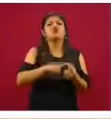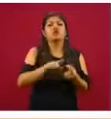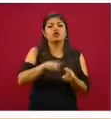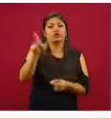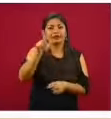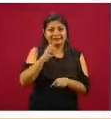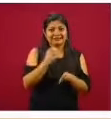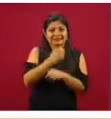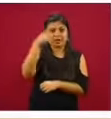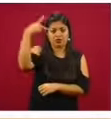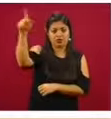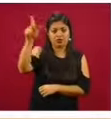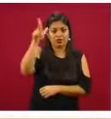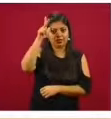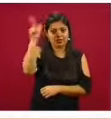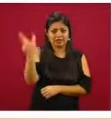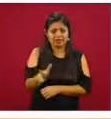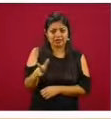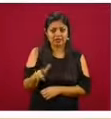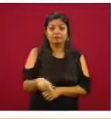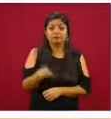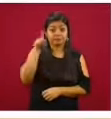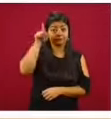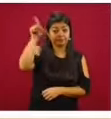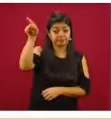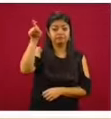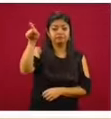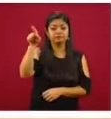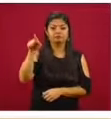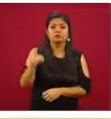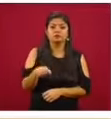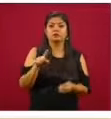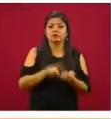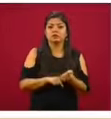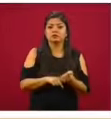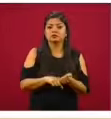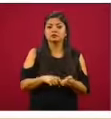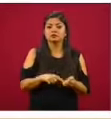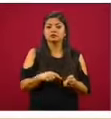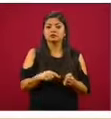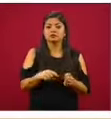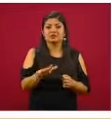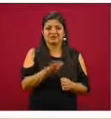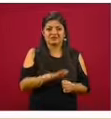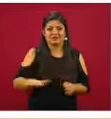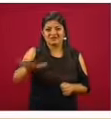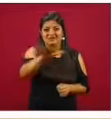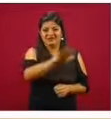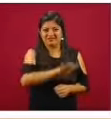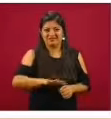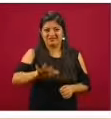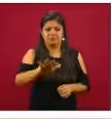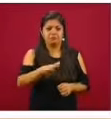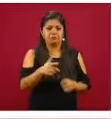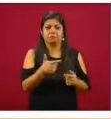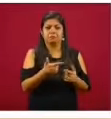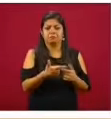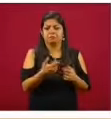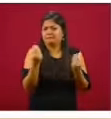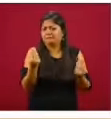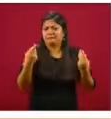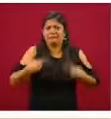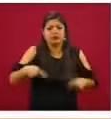en el estado de Hidalgo hubo un momento en donde la movilidad en el espacio público era excesiva,